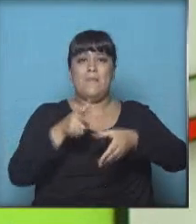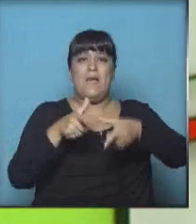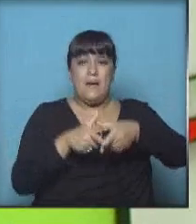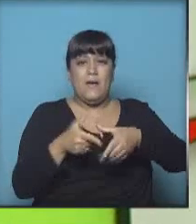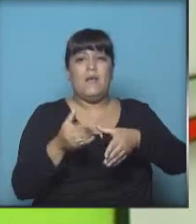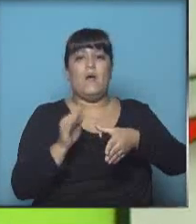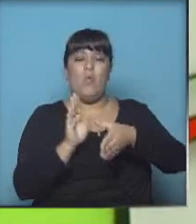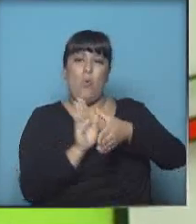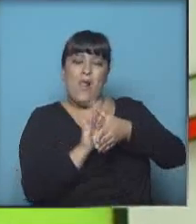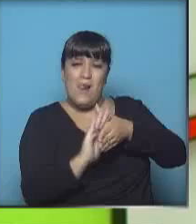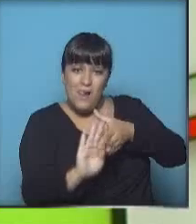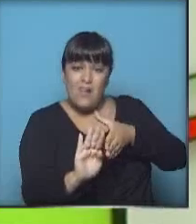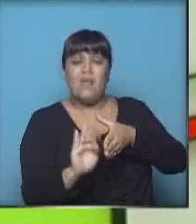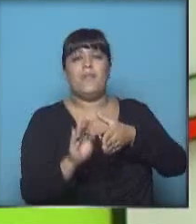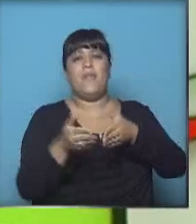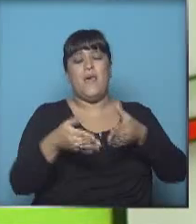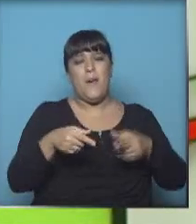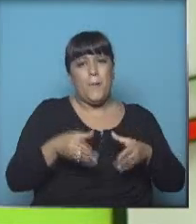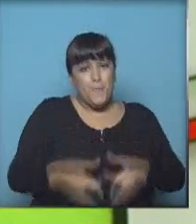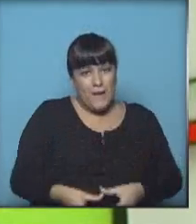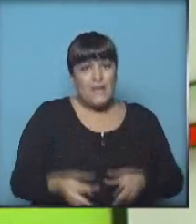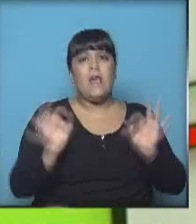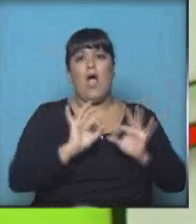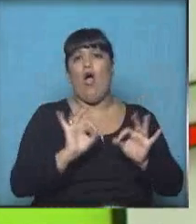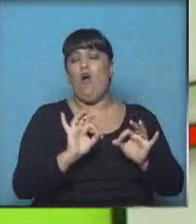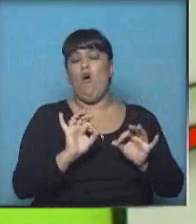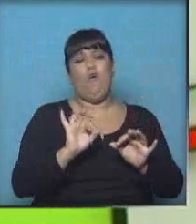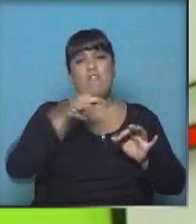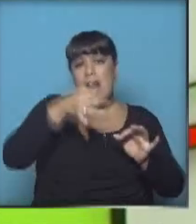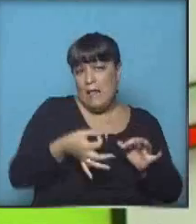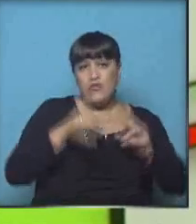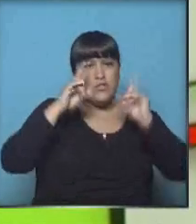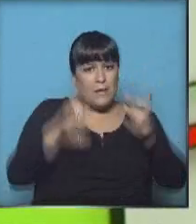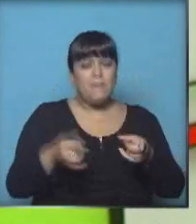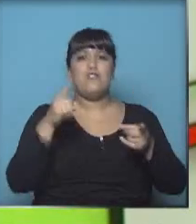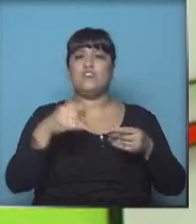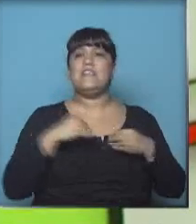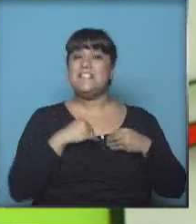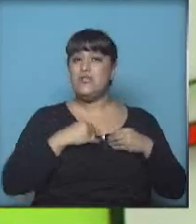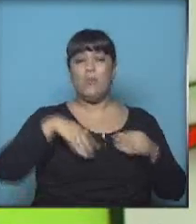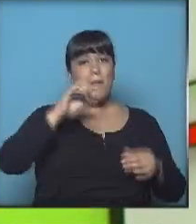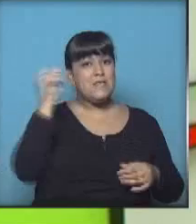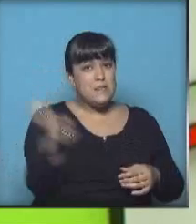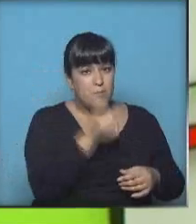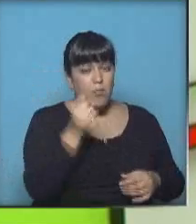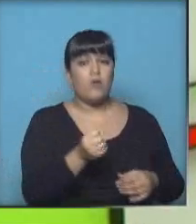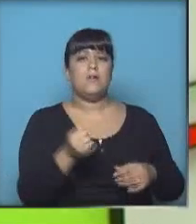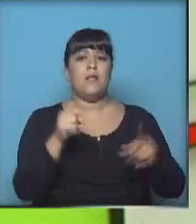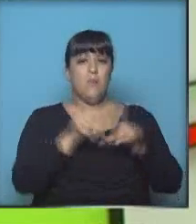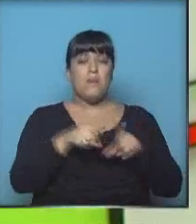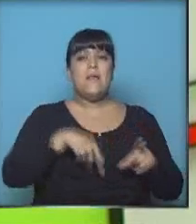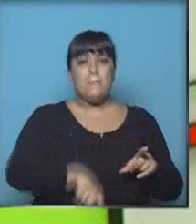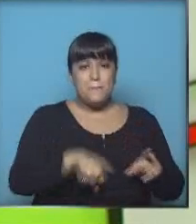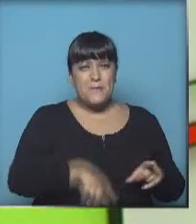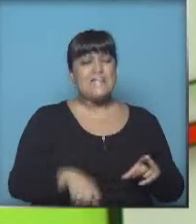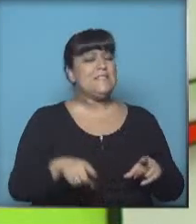la pared posterior de la vejiga o la pared anterior del recto. Por eso uno de los síntomas más importantes es o las incontinencias de orina, que